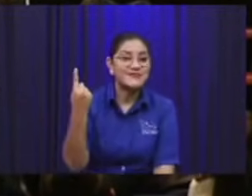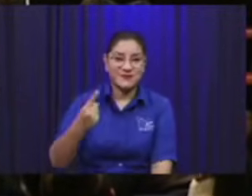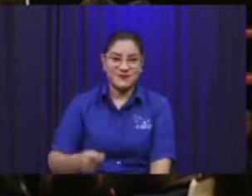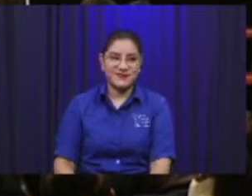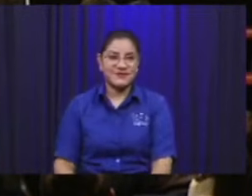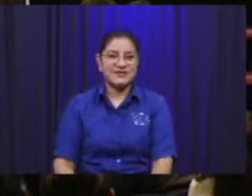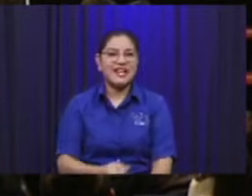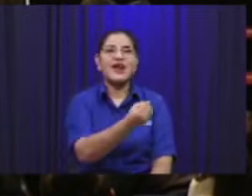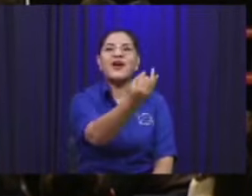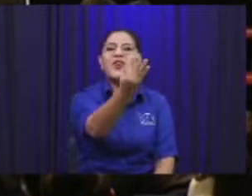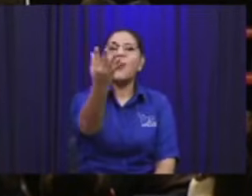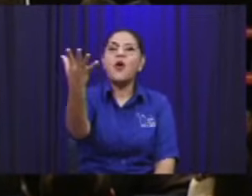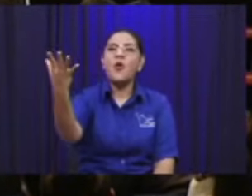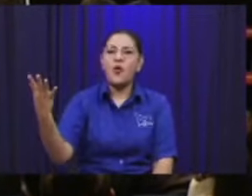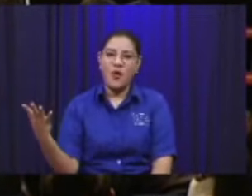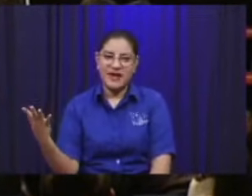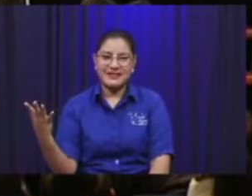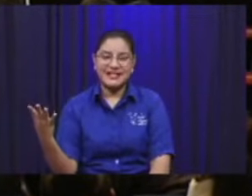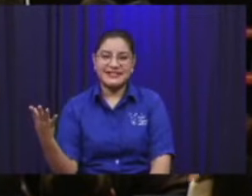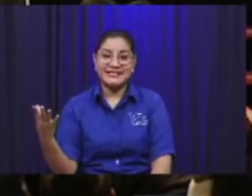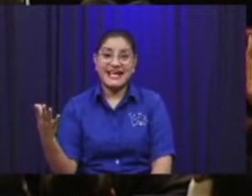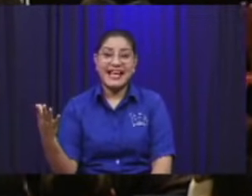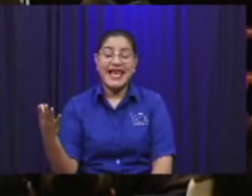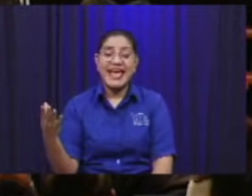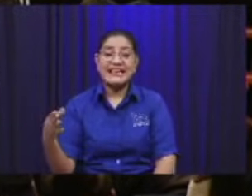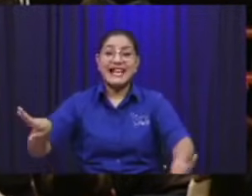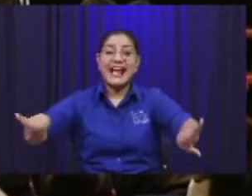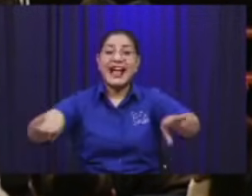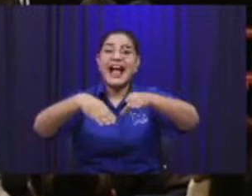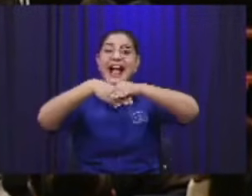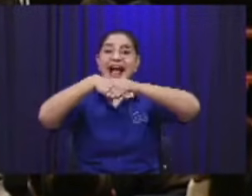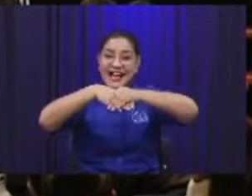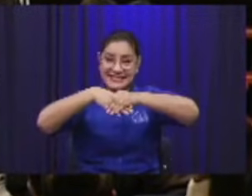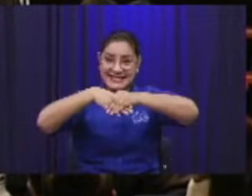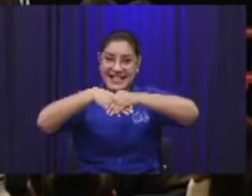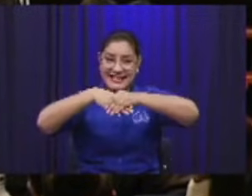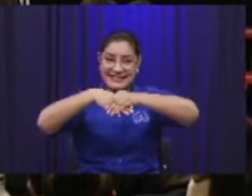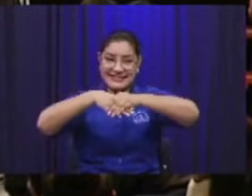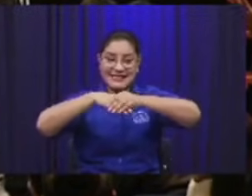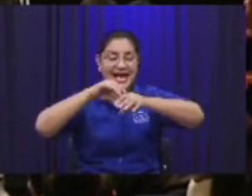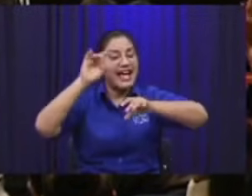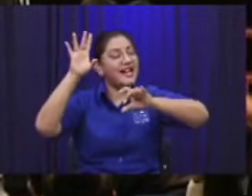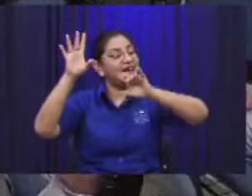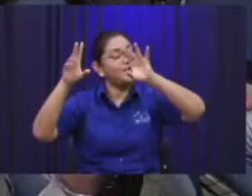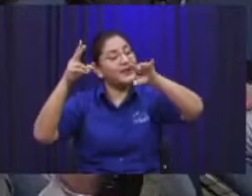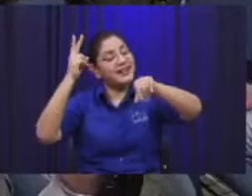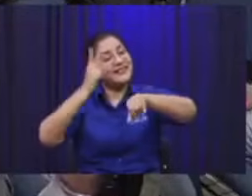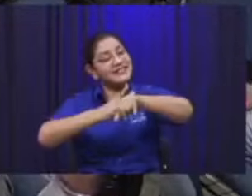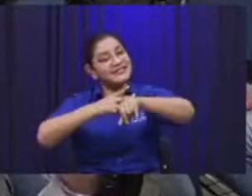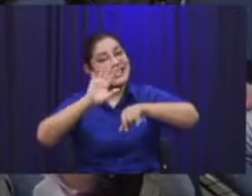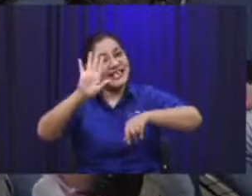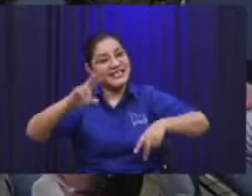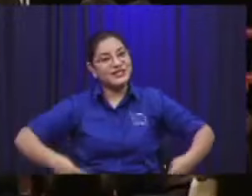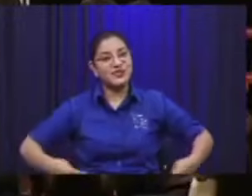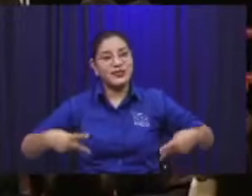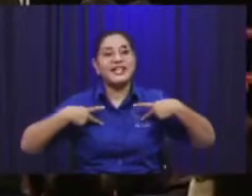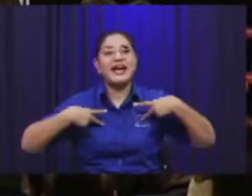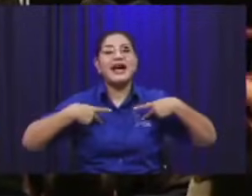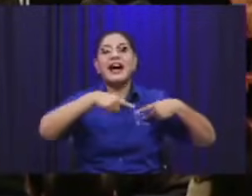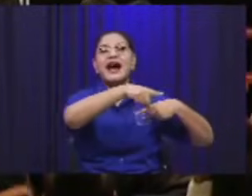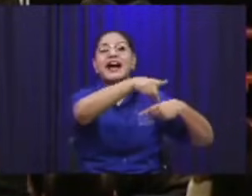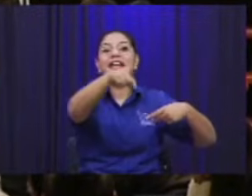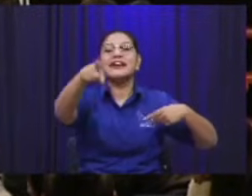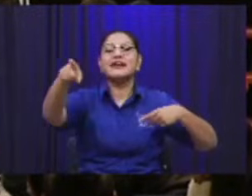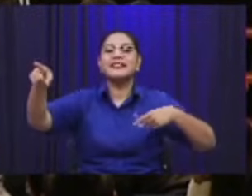cuántas de ustedes están casadas o se casaron alguna vez en su vida levanten la mano